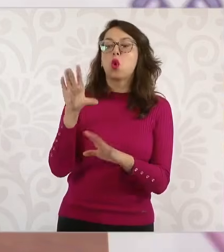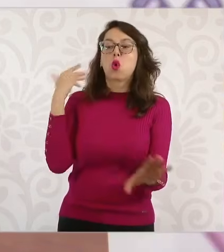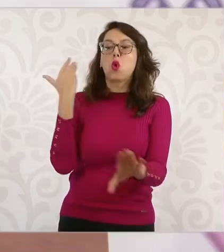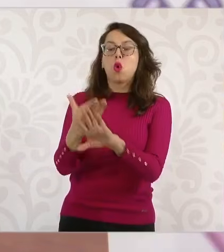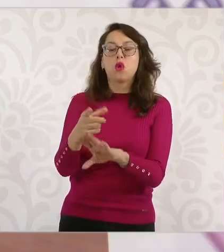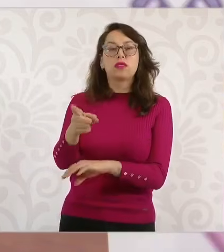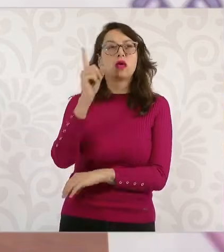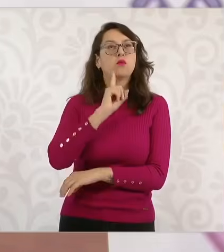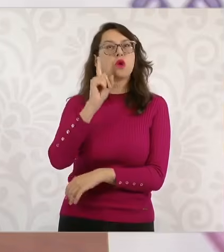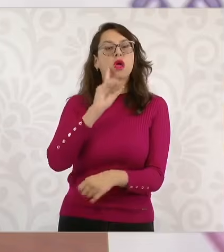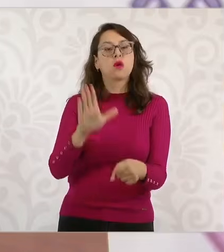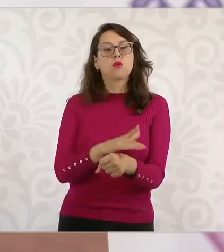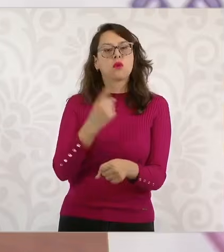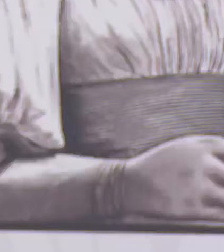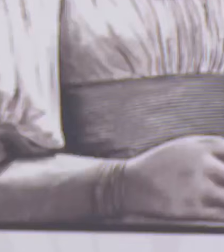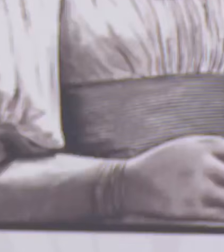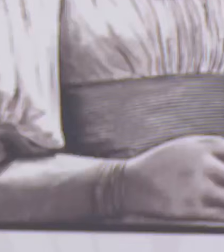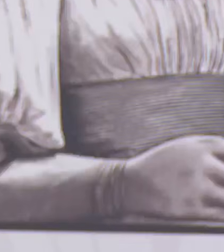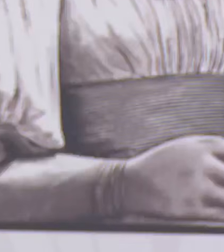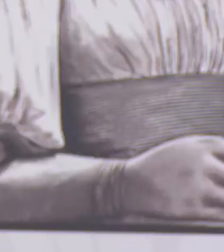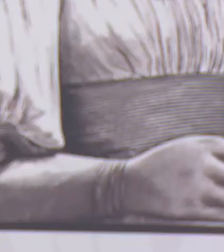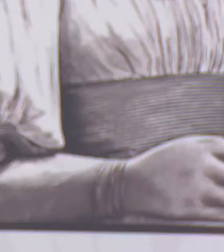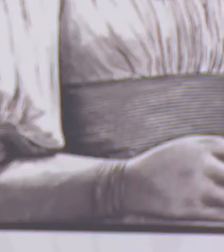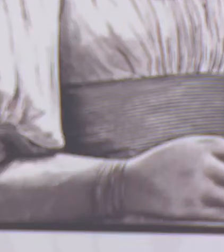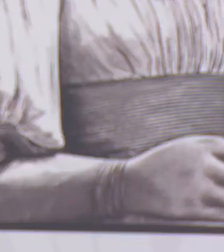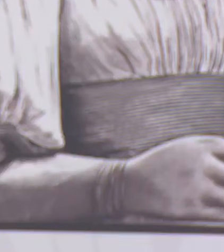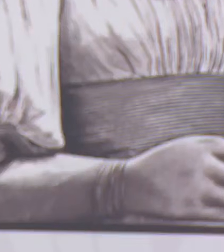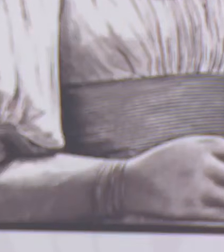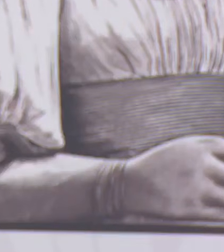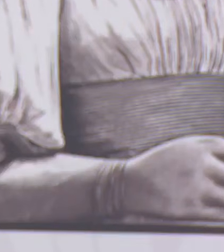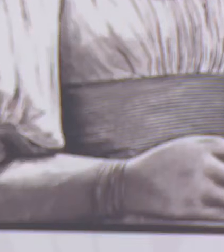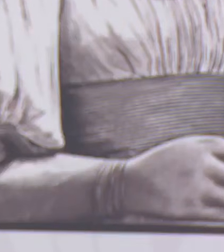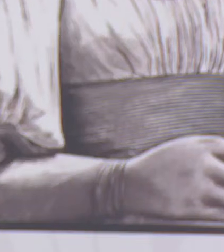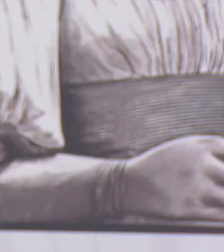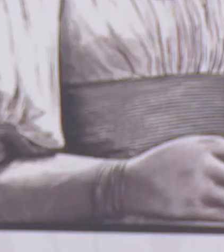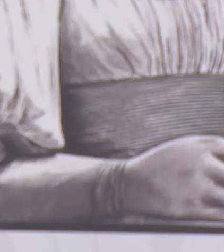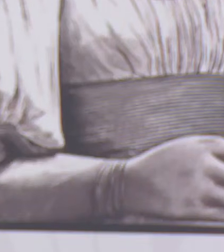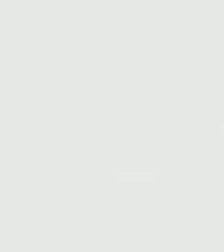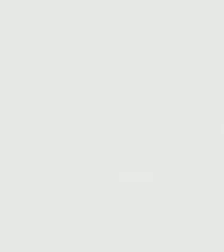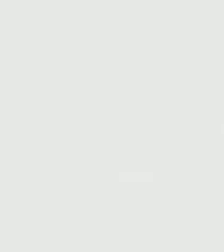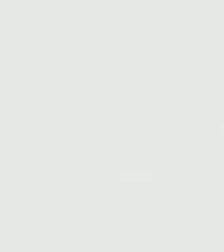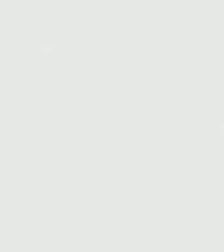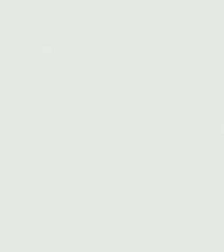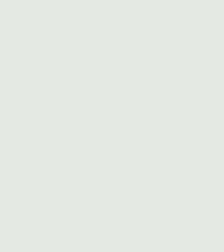por acoso o violación. Y él demuestra que fue falsa la